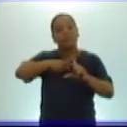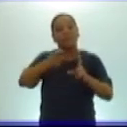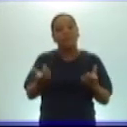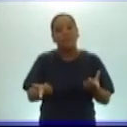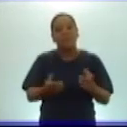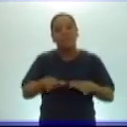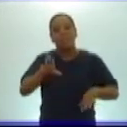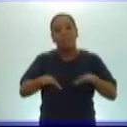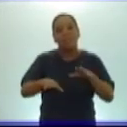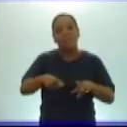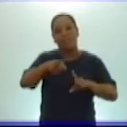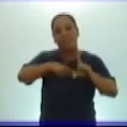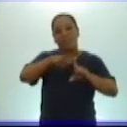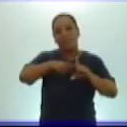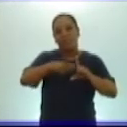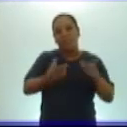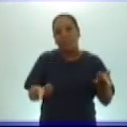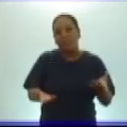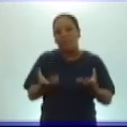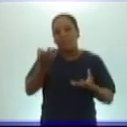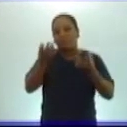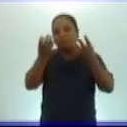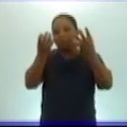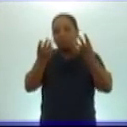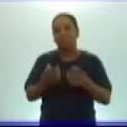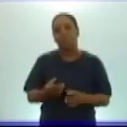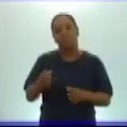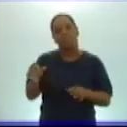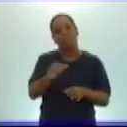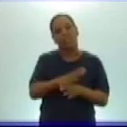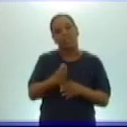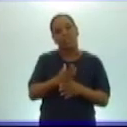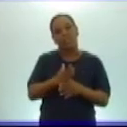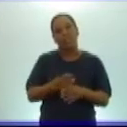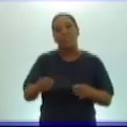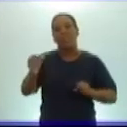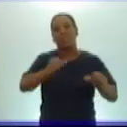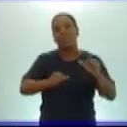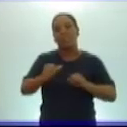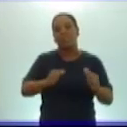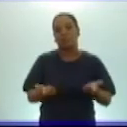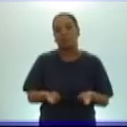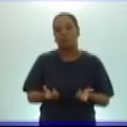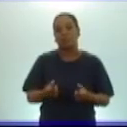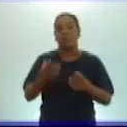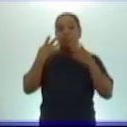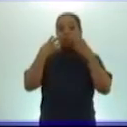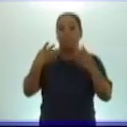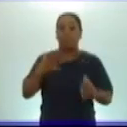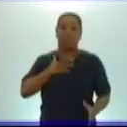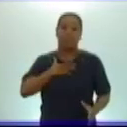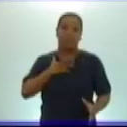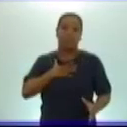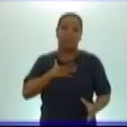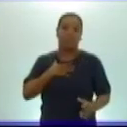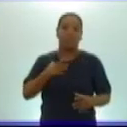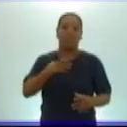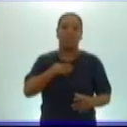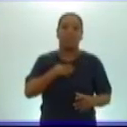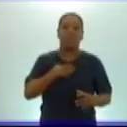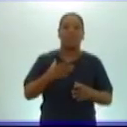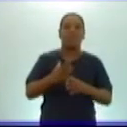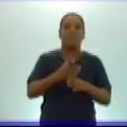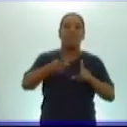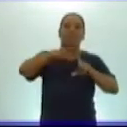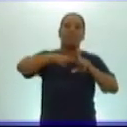sustancias. Fíjense que acá una de las propiedades fundamentales es que los componentes tengan diferentes temperaturas de ebullición. ¿Por qué? Porque vamos